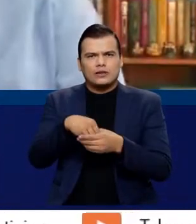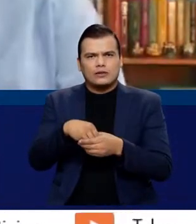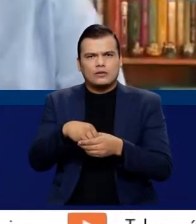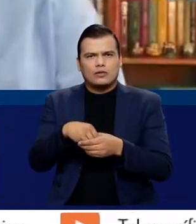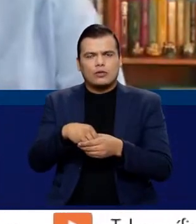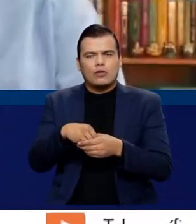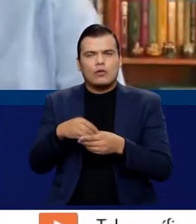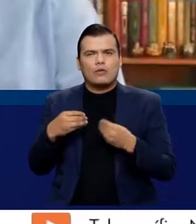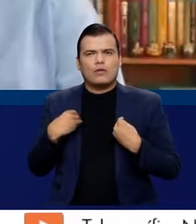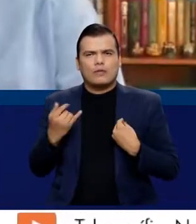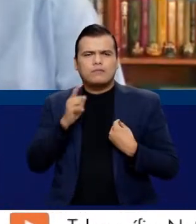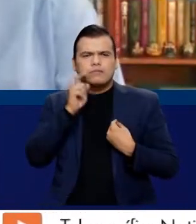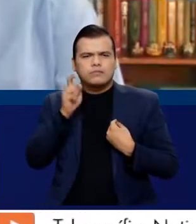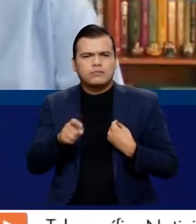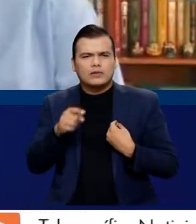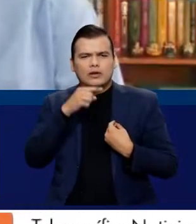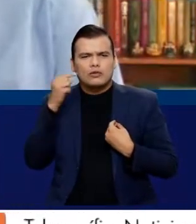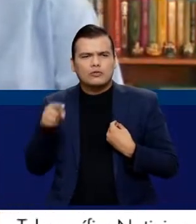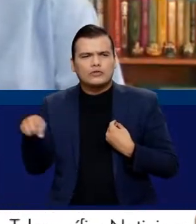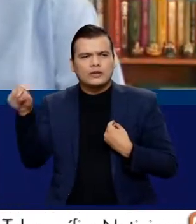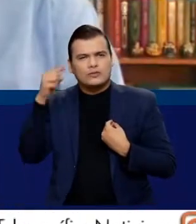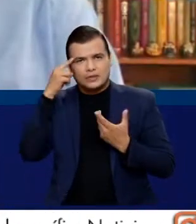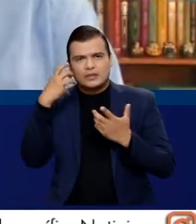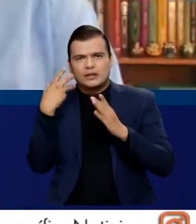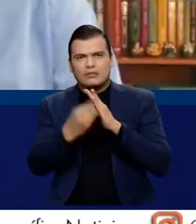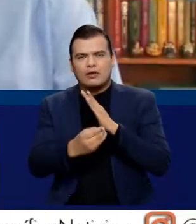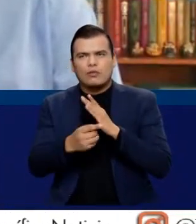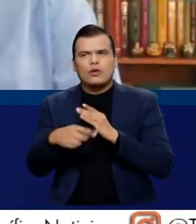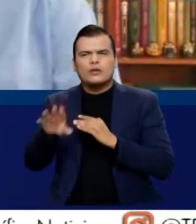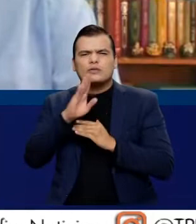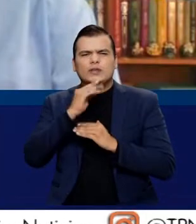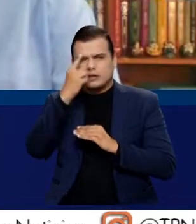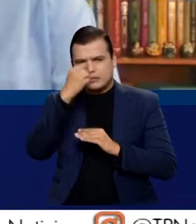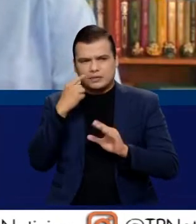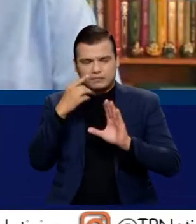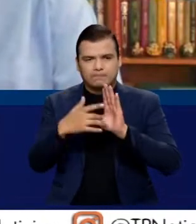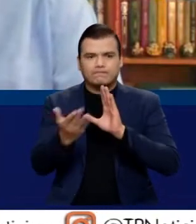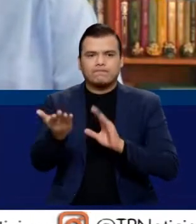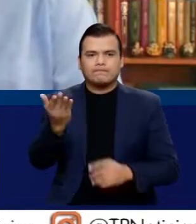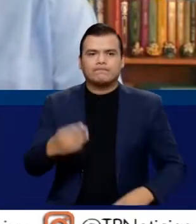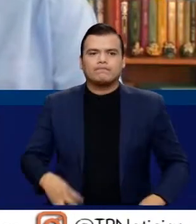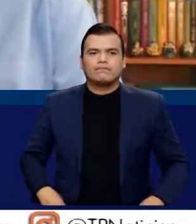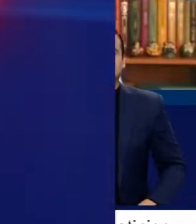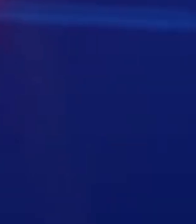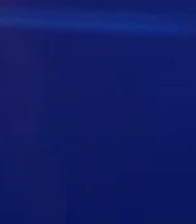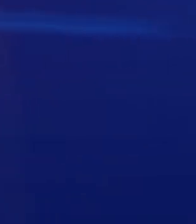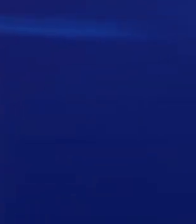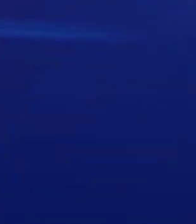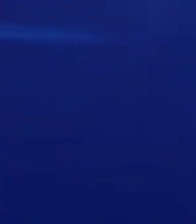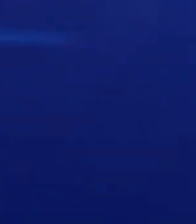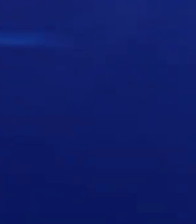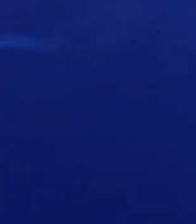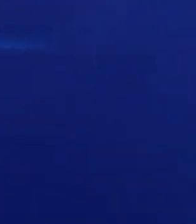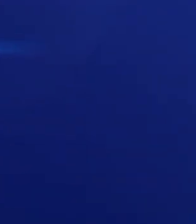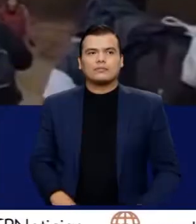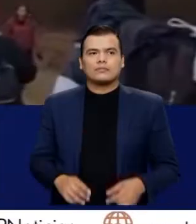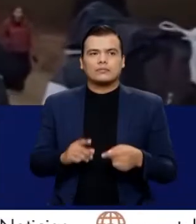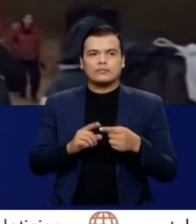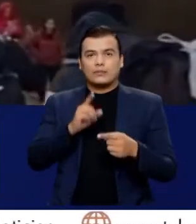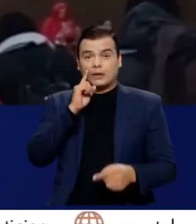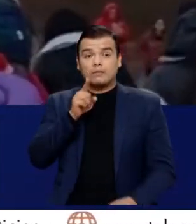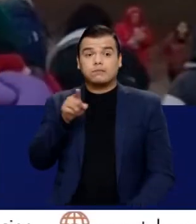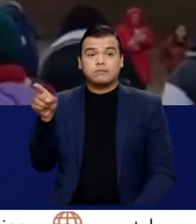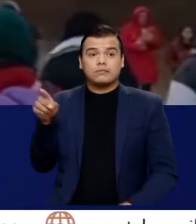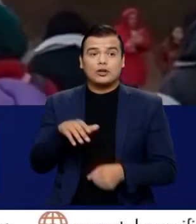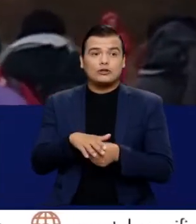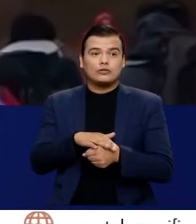cuando usted y yo estamos conversando ellos intentan salir de ucrania aquí se las presentamos bueno esto es el panorama nos